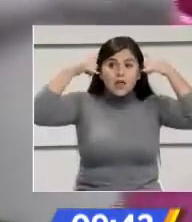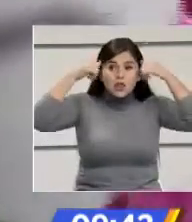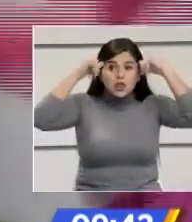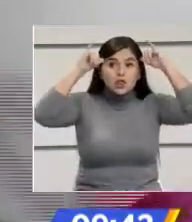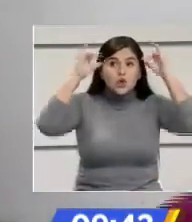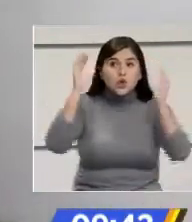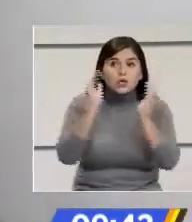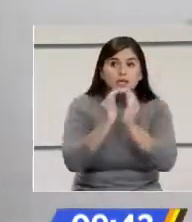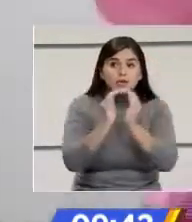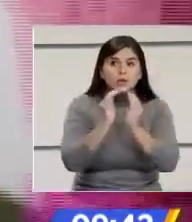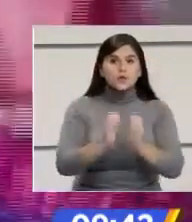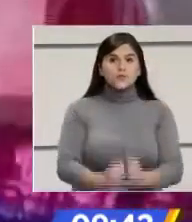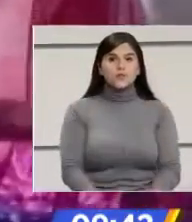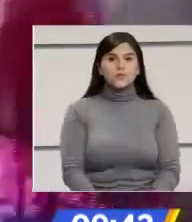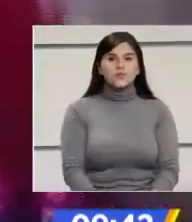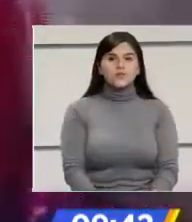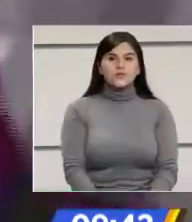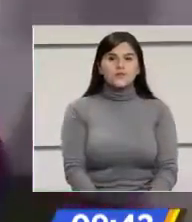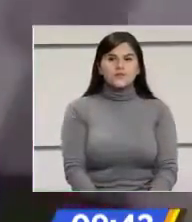Vea, con el torito